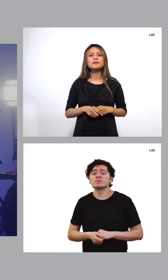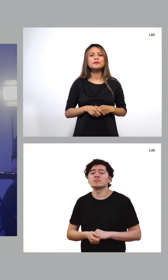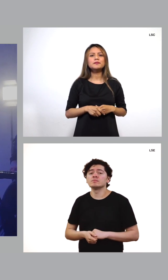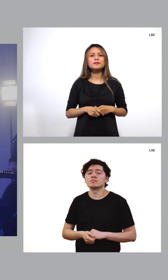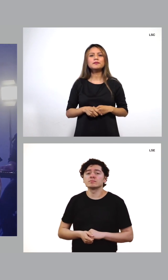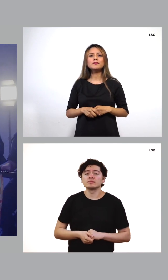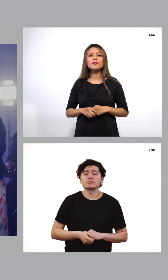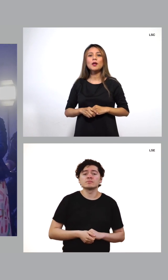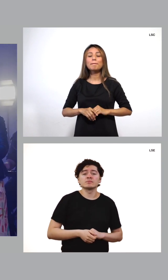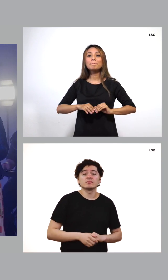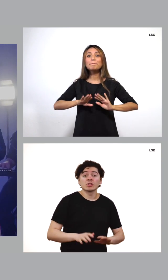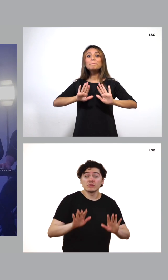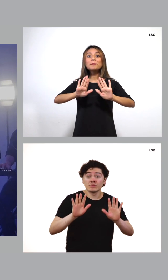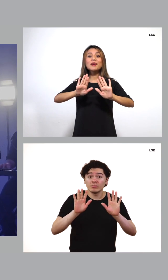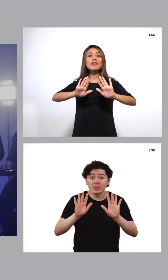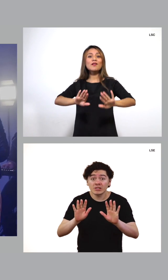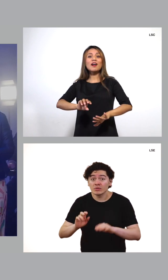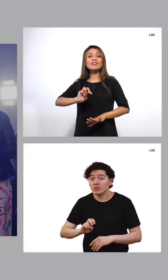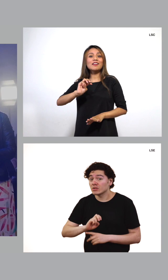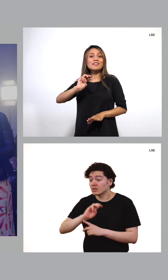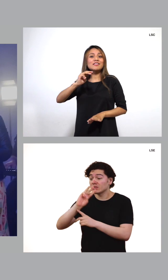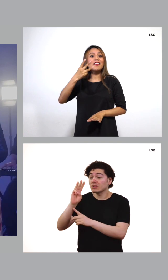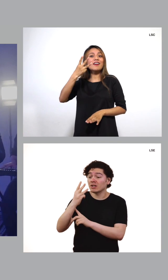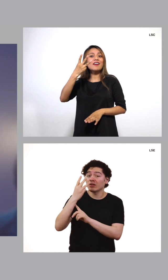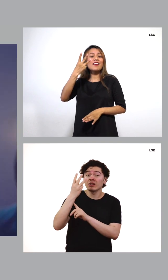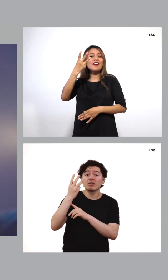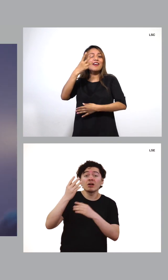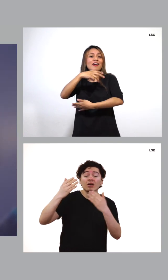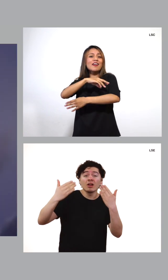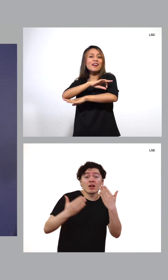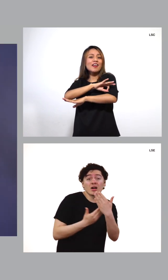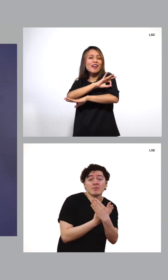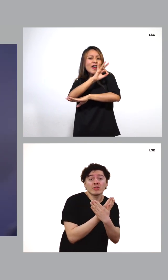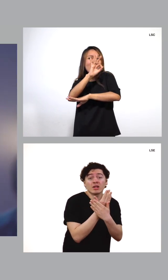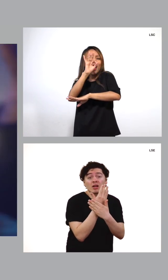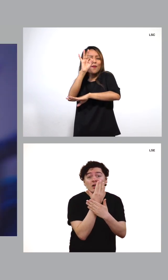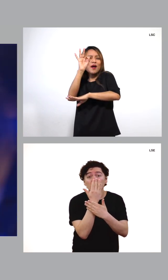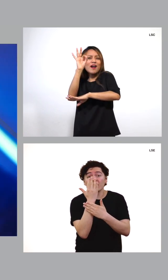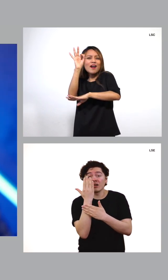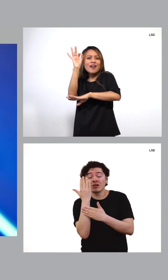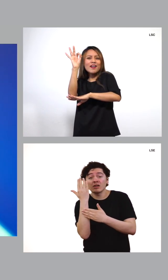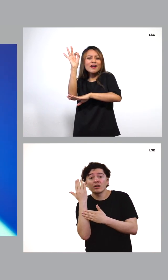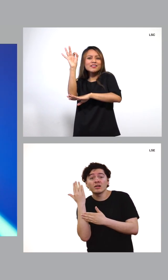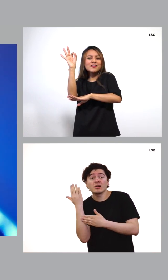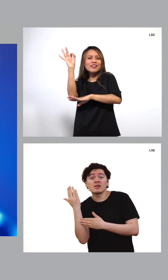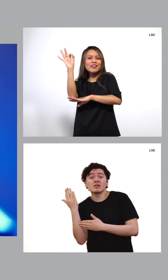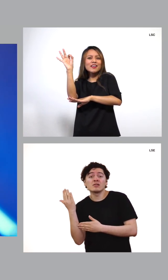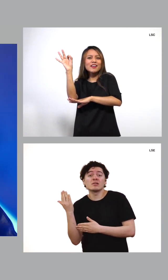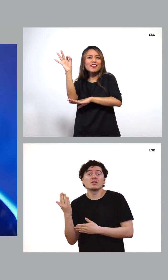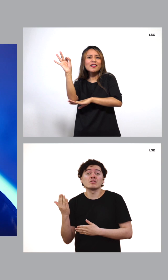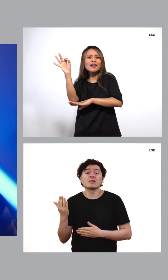Cántalo, pero al tercer. Pero al tercer, hey,